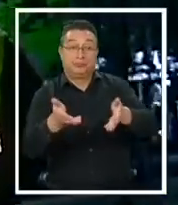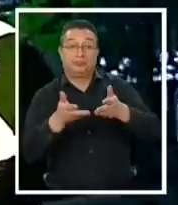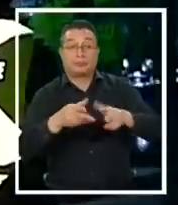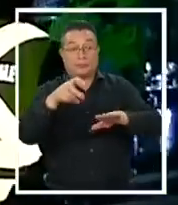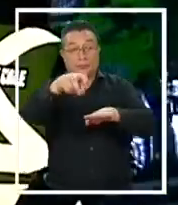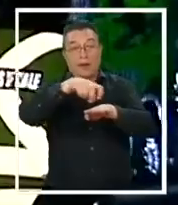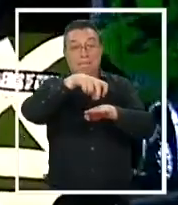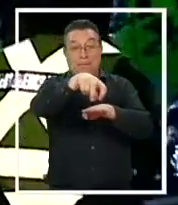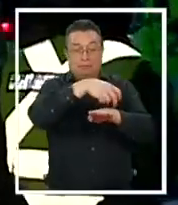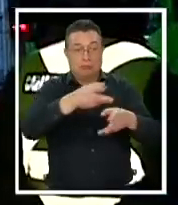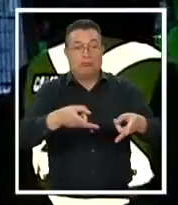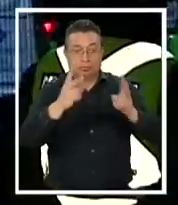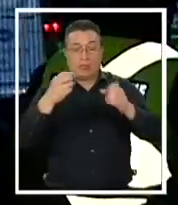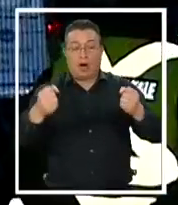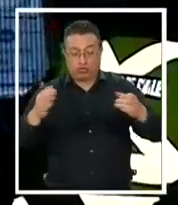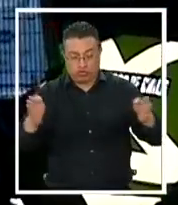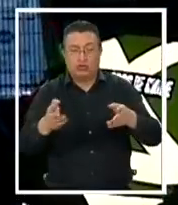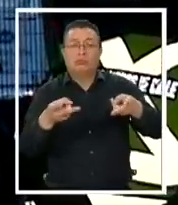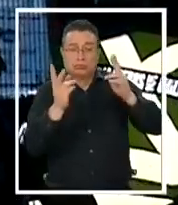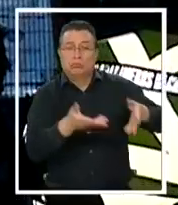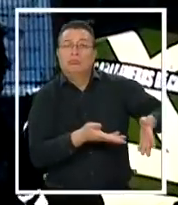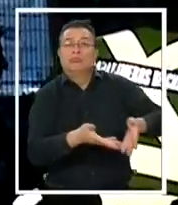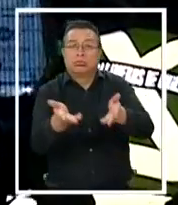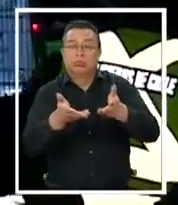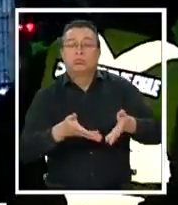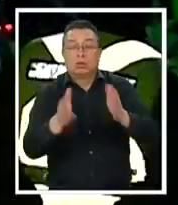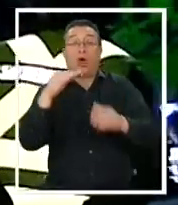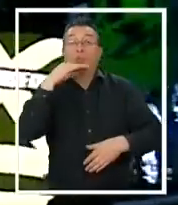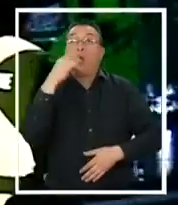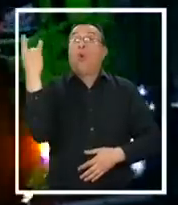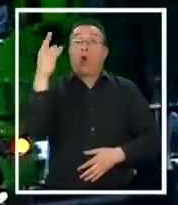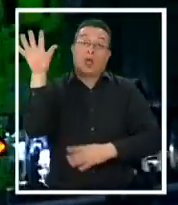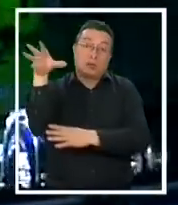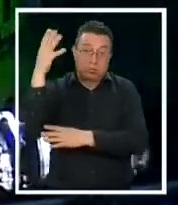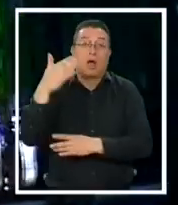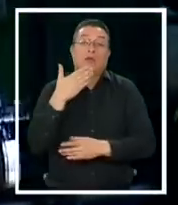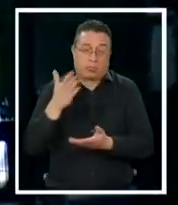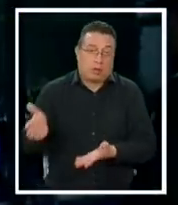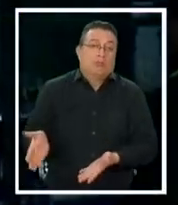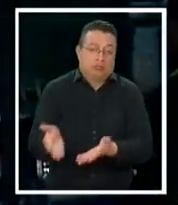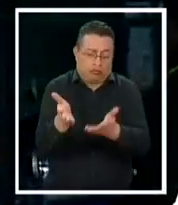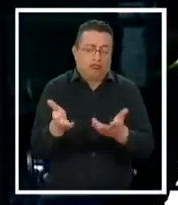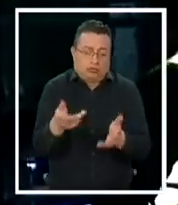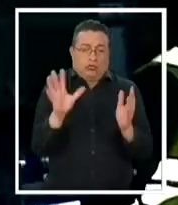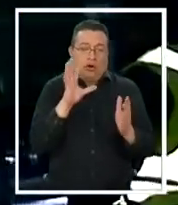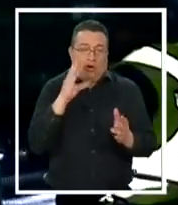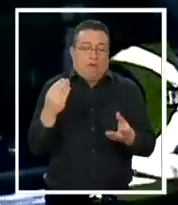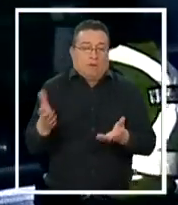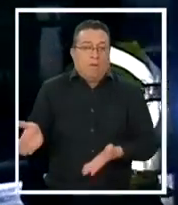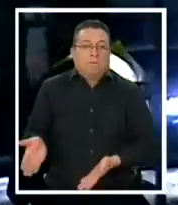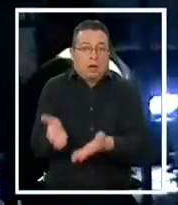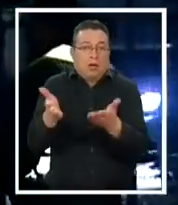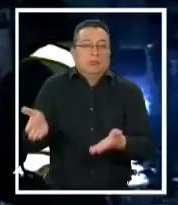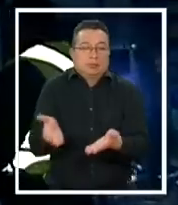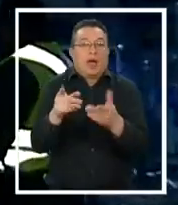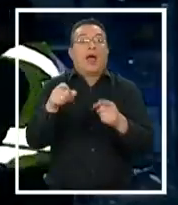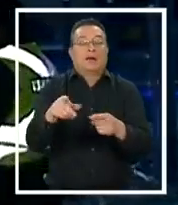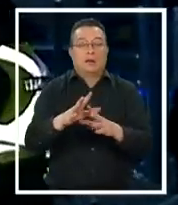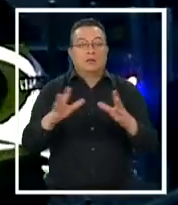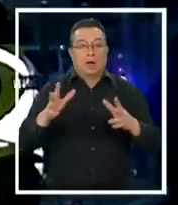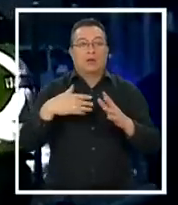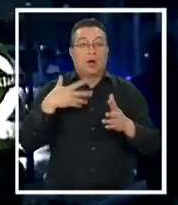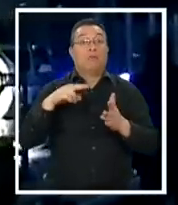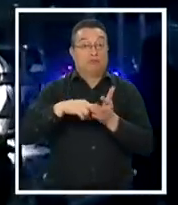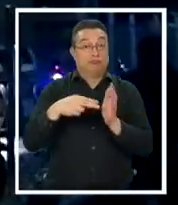de pasajeros, a vehículos menores y también a vehículos de emergencia, sobre todo a las ambulancias con las cuales se ha tenido